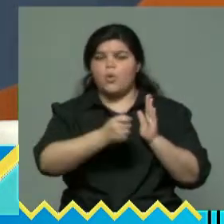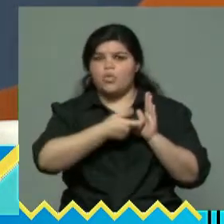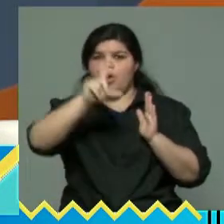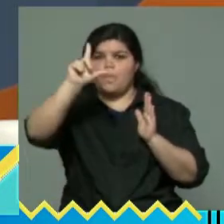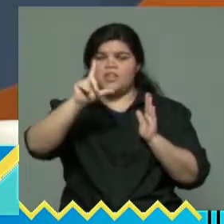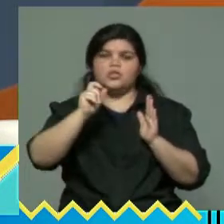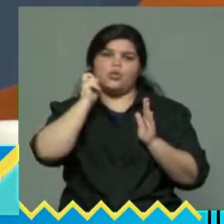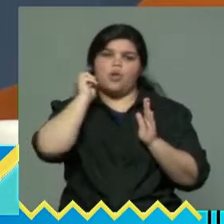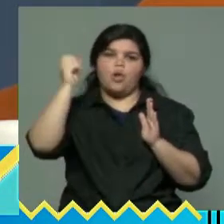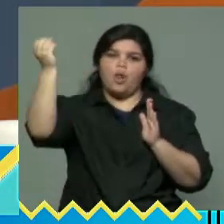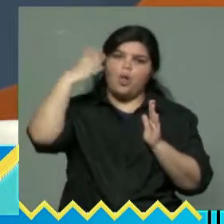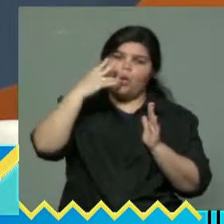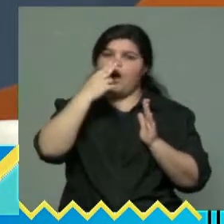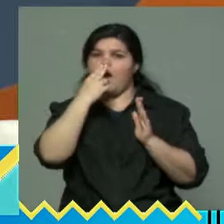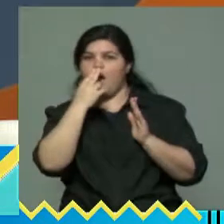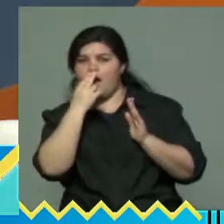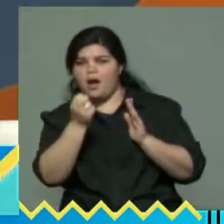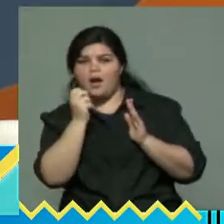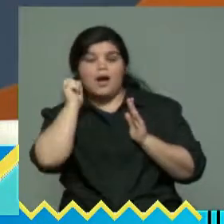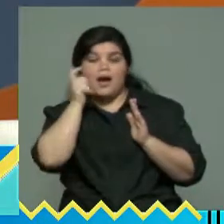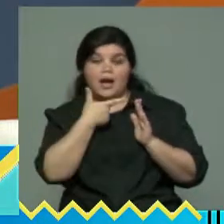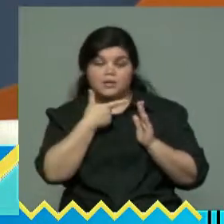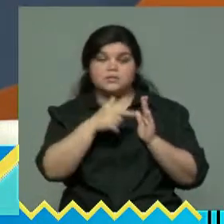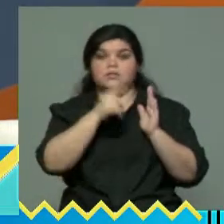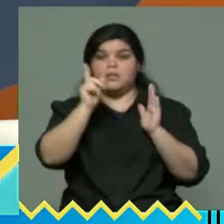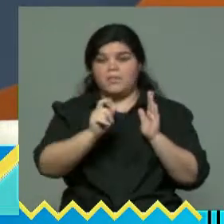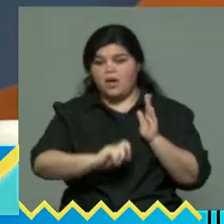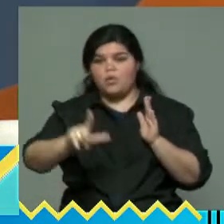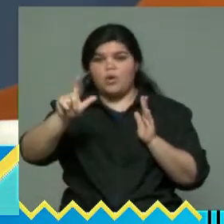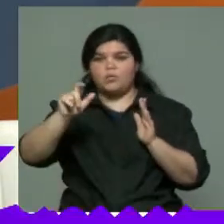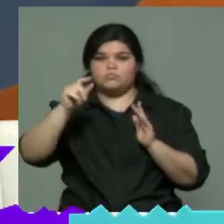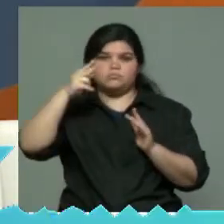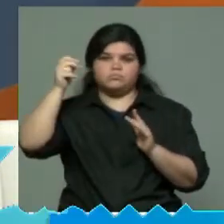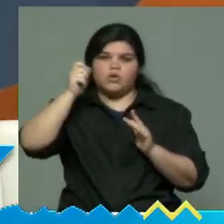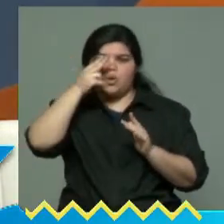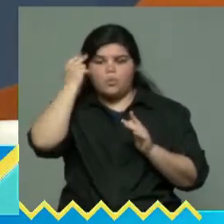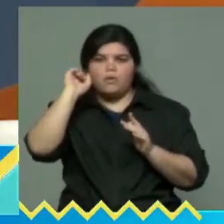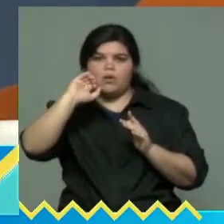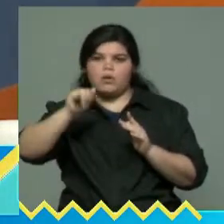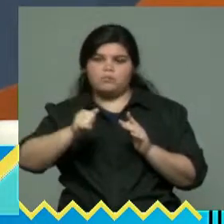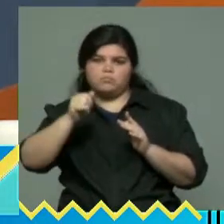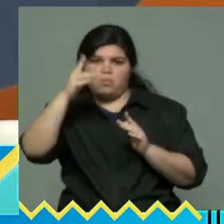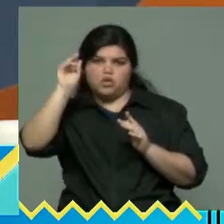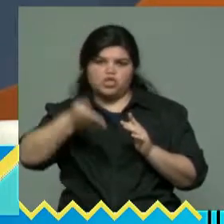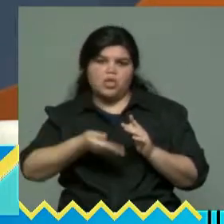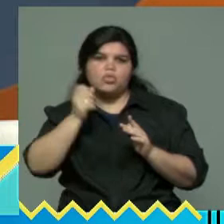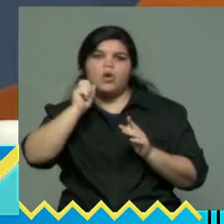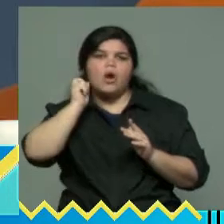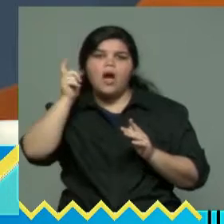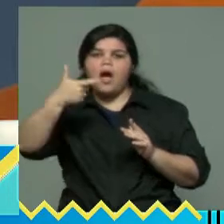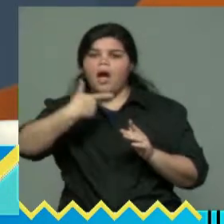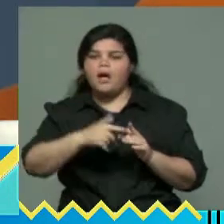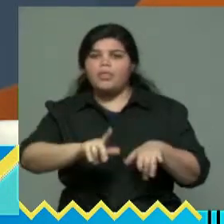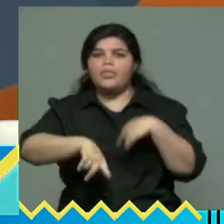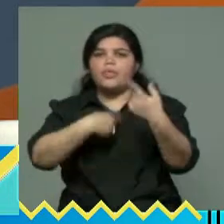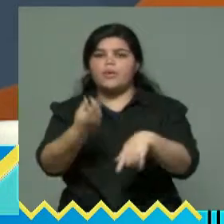del gas. Hoy aumentó entre un 9 y un 12% el combustible. Hay que ver de qué forma se traslada eso a los alimentos, que es